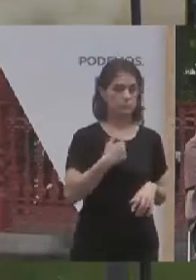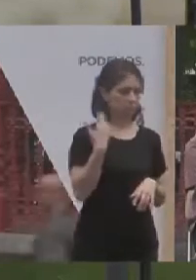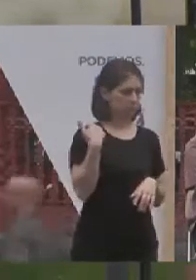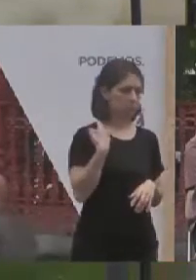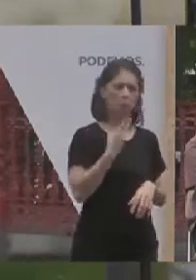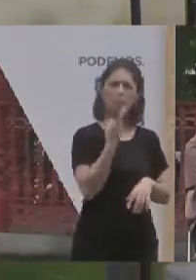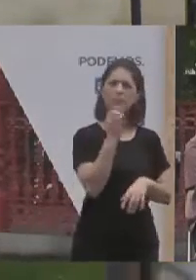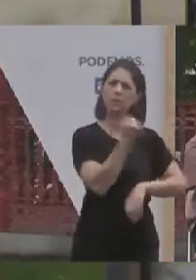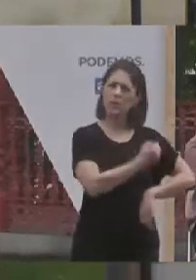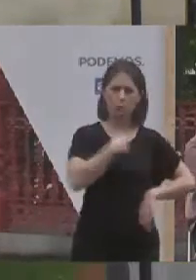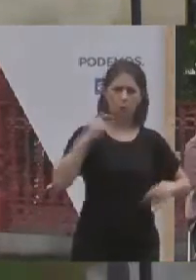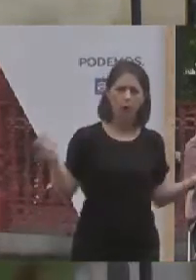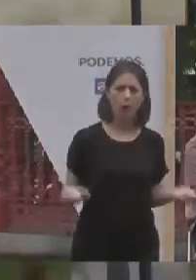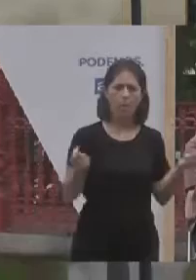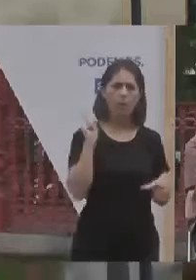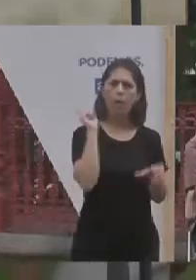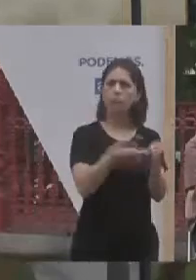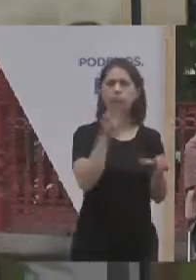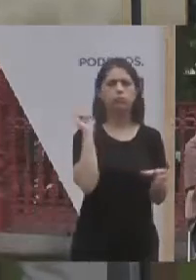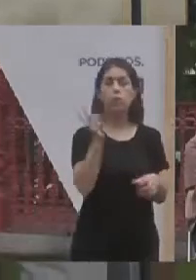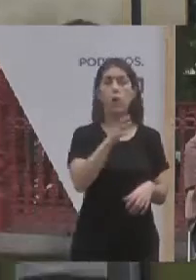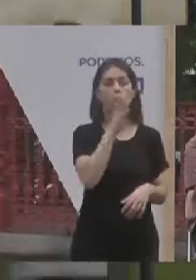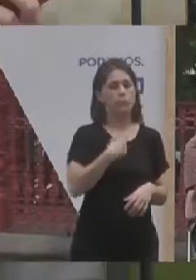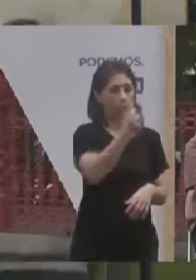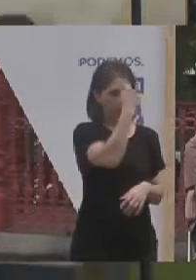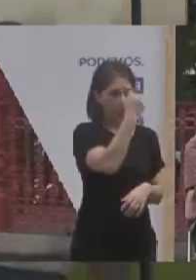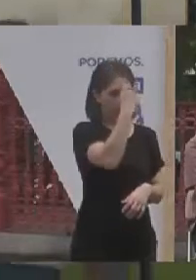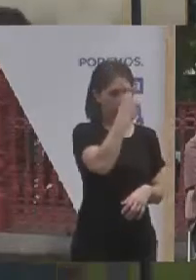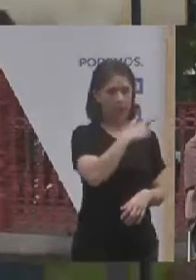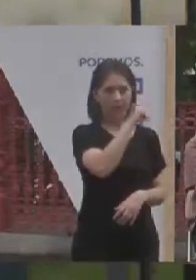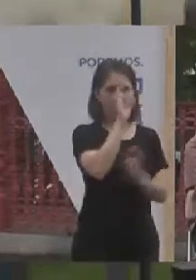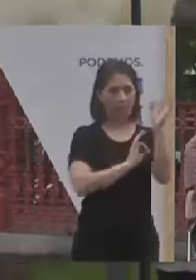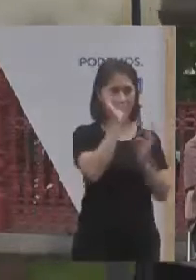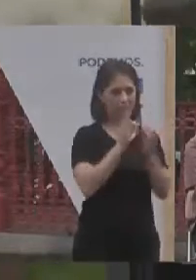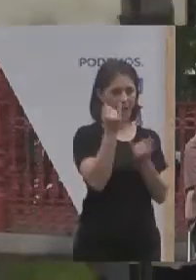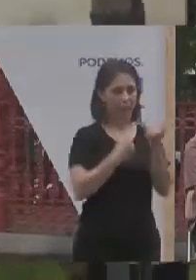de decembro non participei porque estaba obsesionado 100% coa política